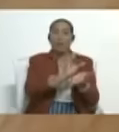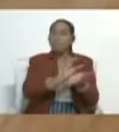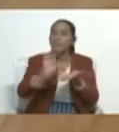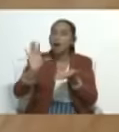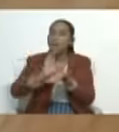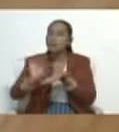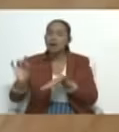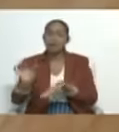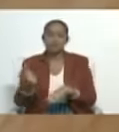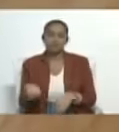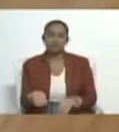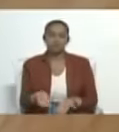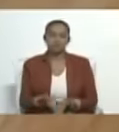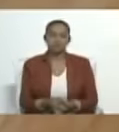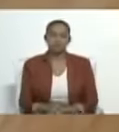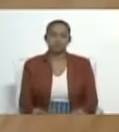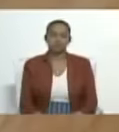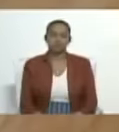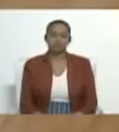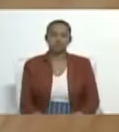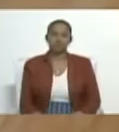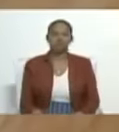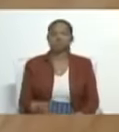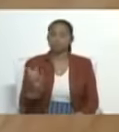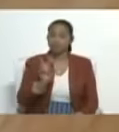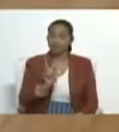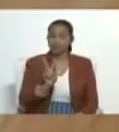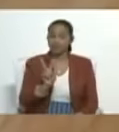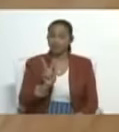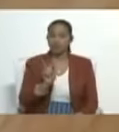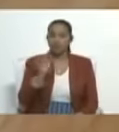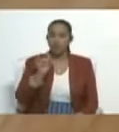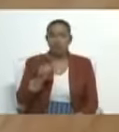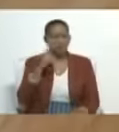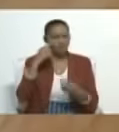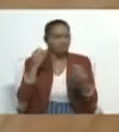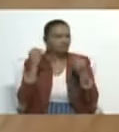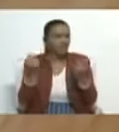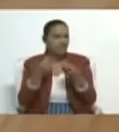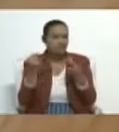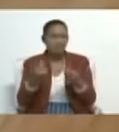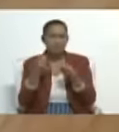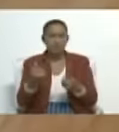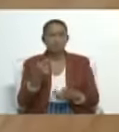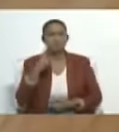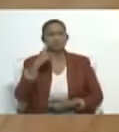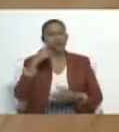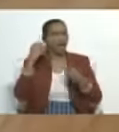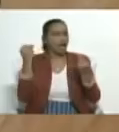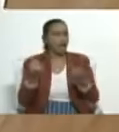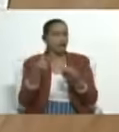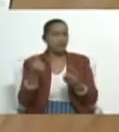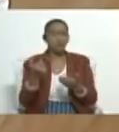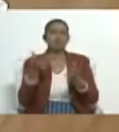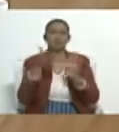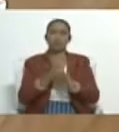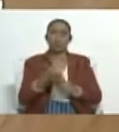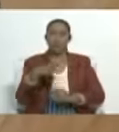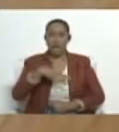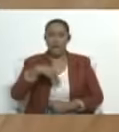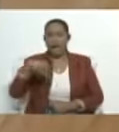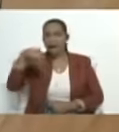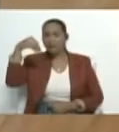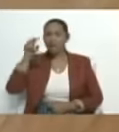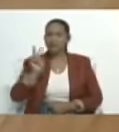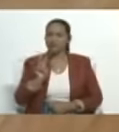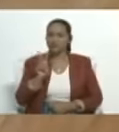Venezuela hoy está con esa chispa, con ese fuego sagrado en el alma de cada venezolano,